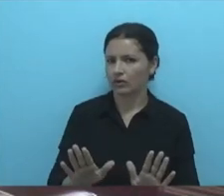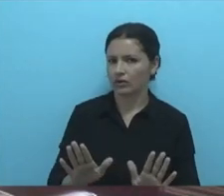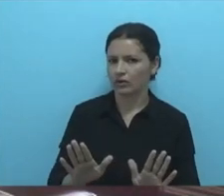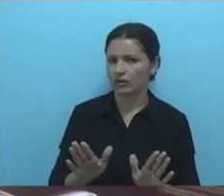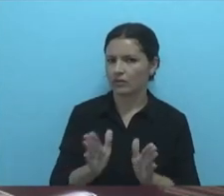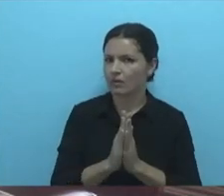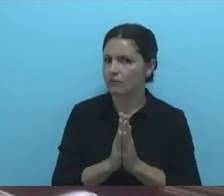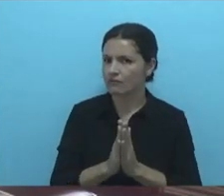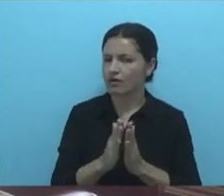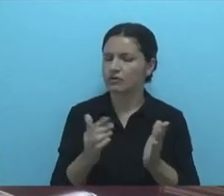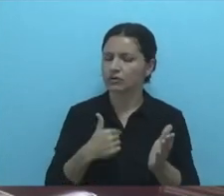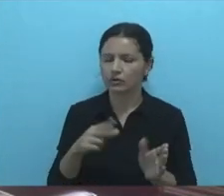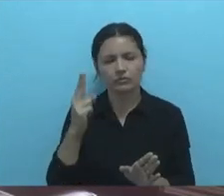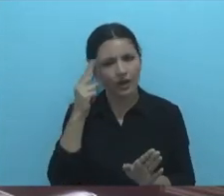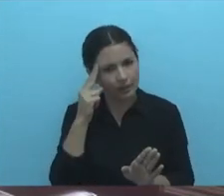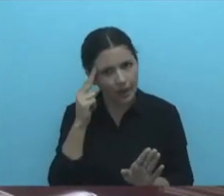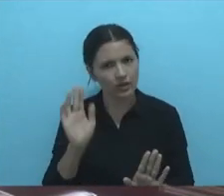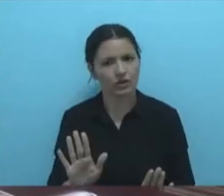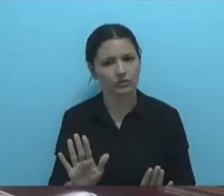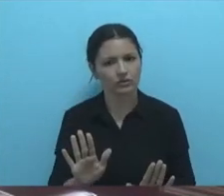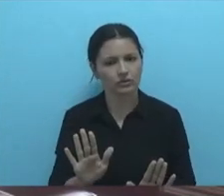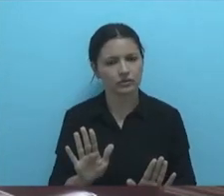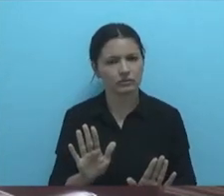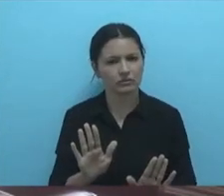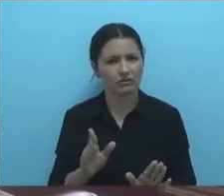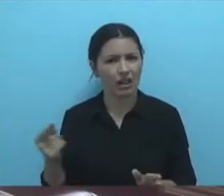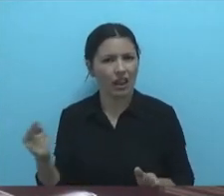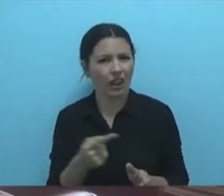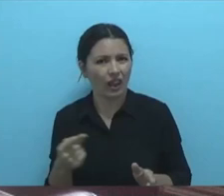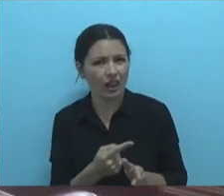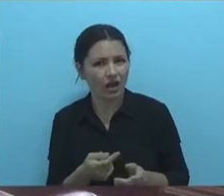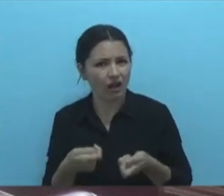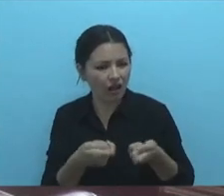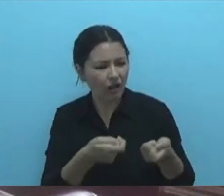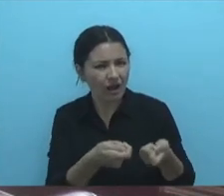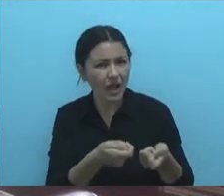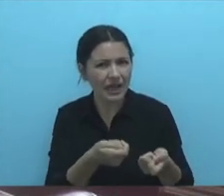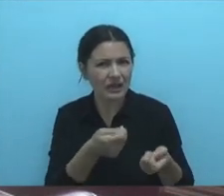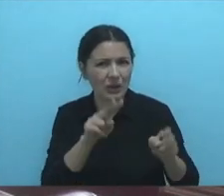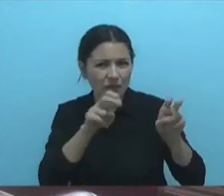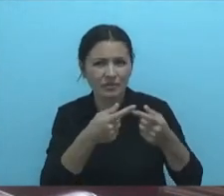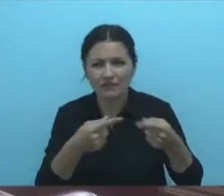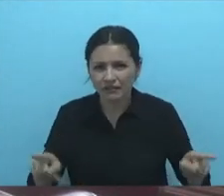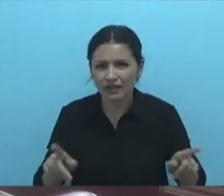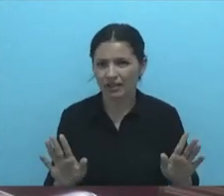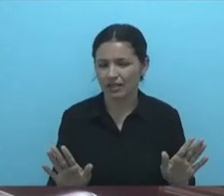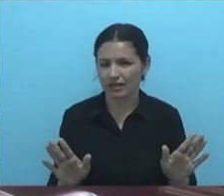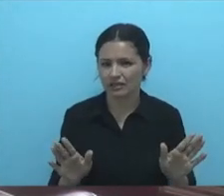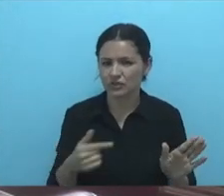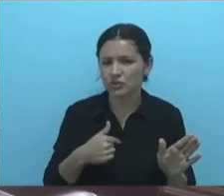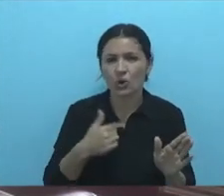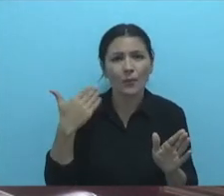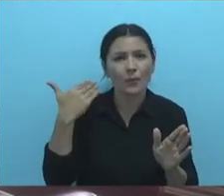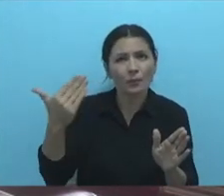algo que yo lo acepto y demás y menos para indicar a otros cuestiones que nada que ver Sencillamente hice